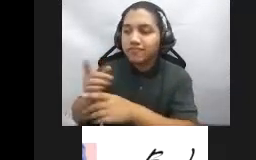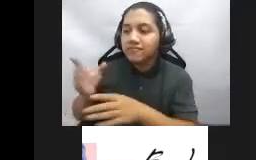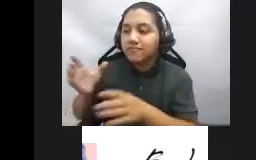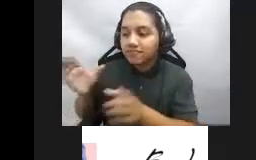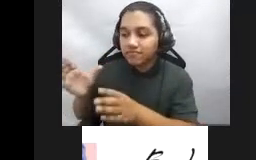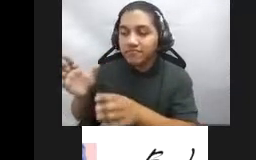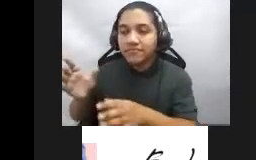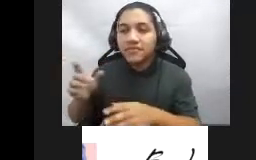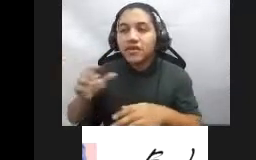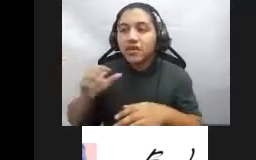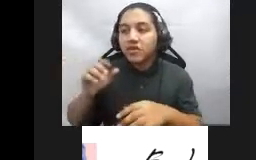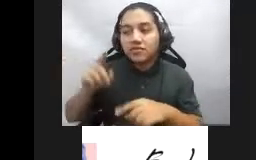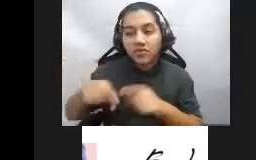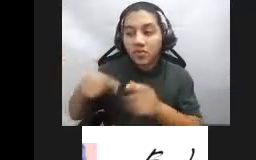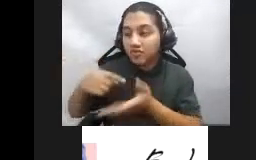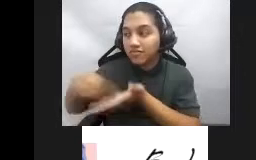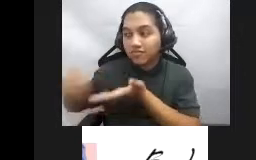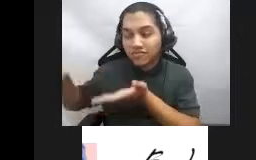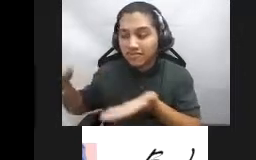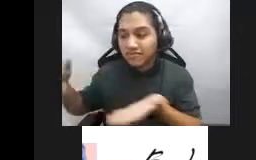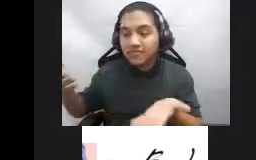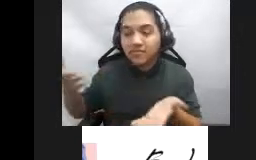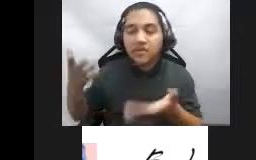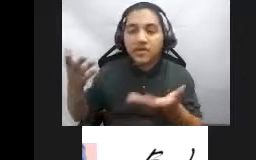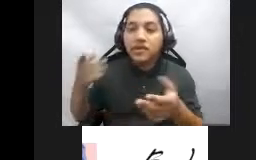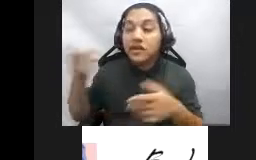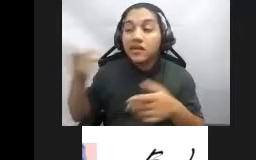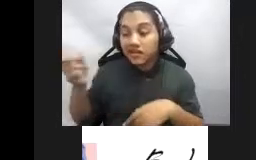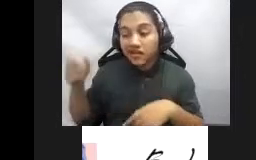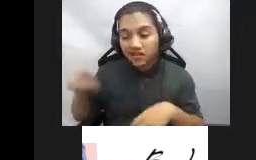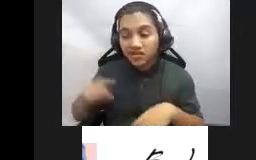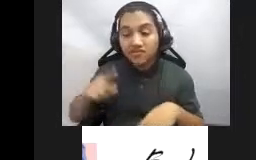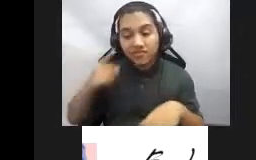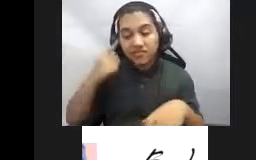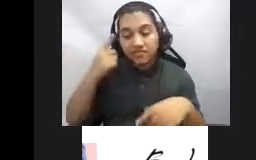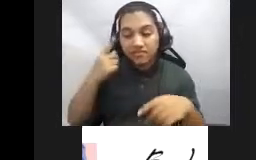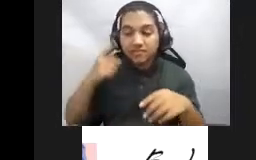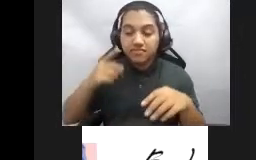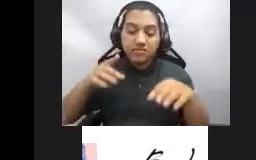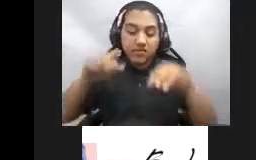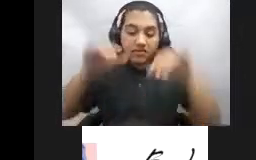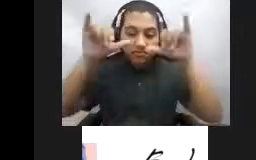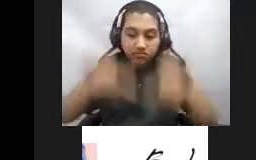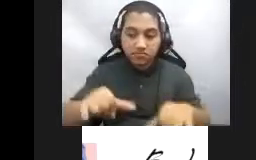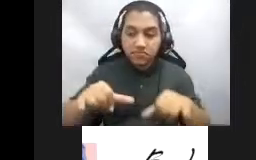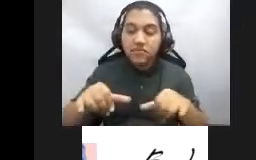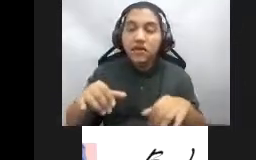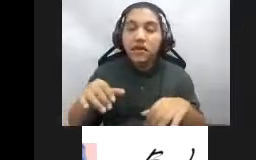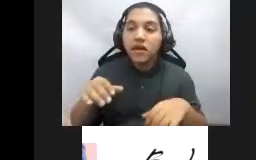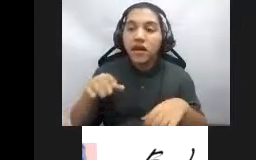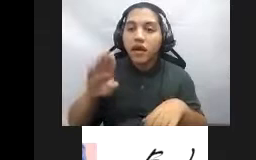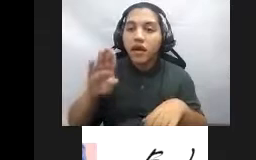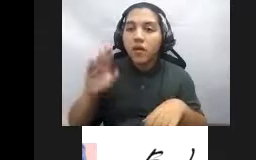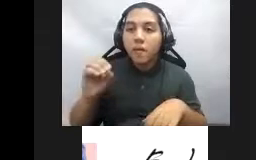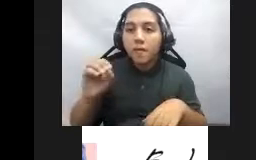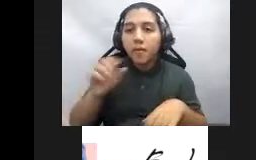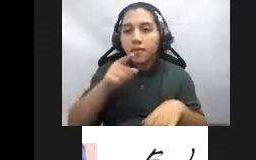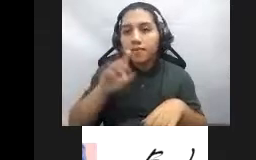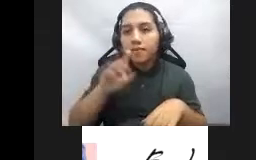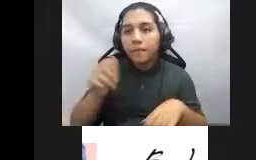quedándose y fundando barrios chinos que hoy en día se conocen y que son bien famosos y que son